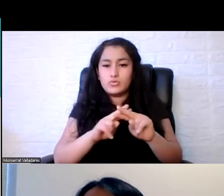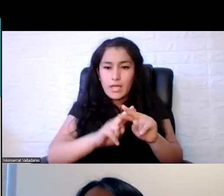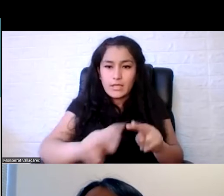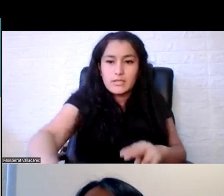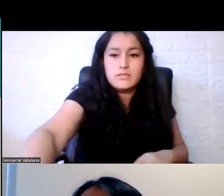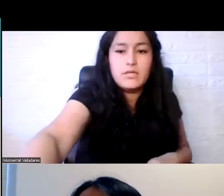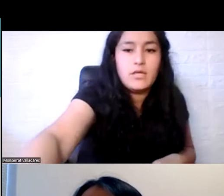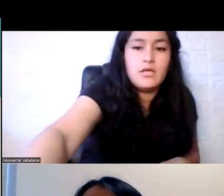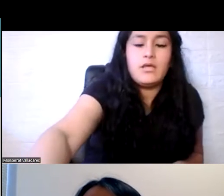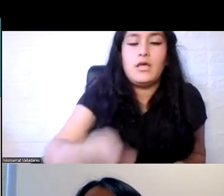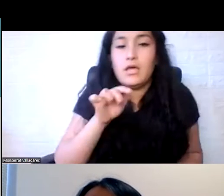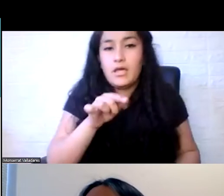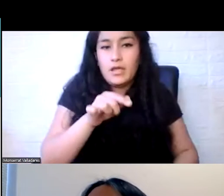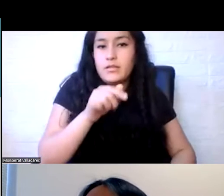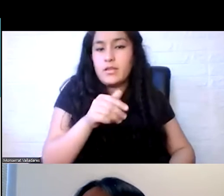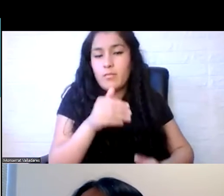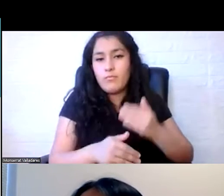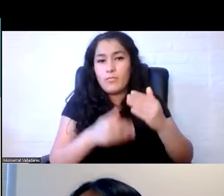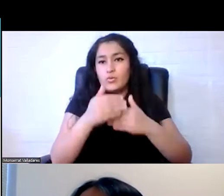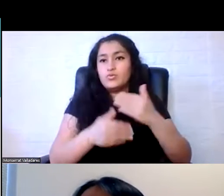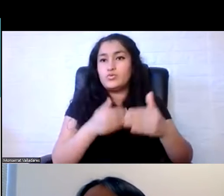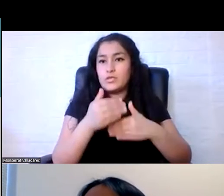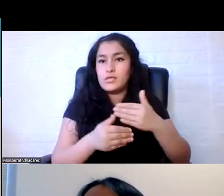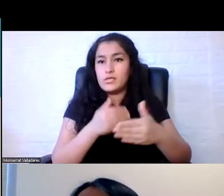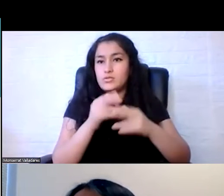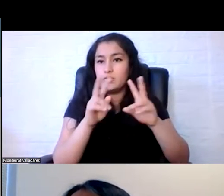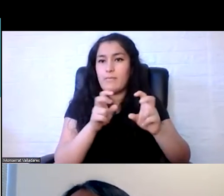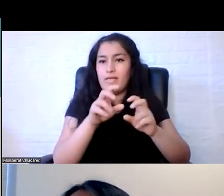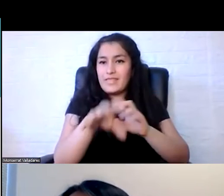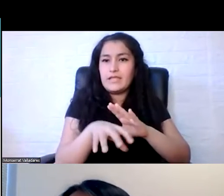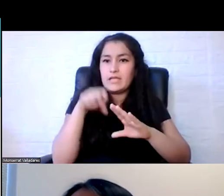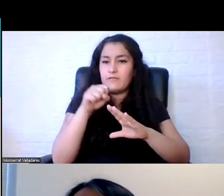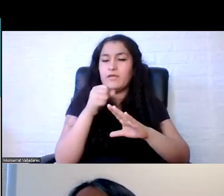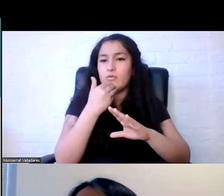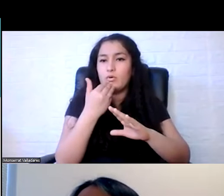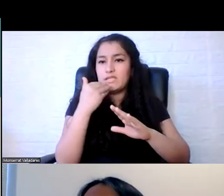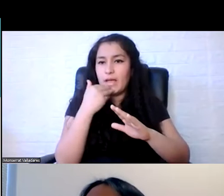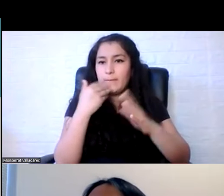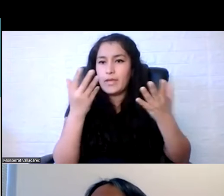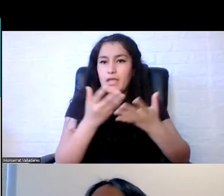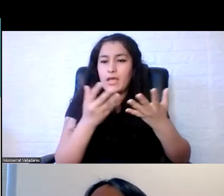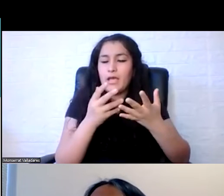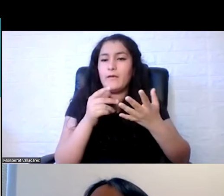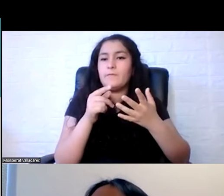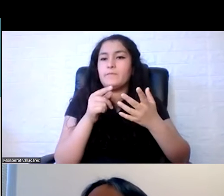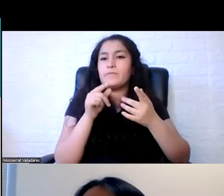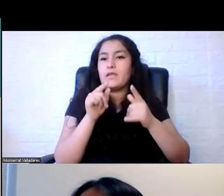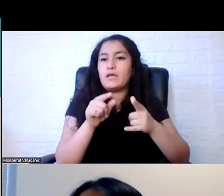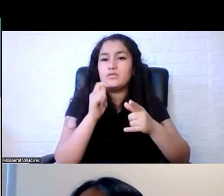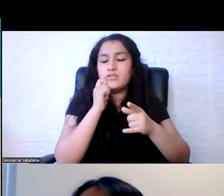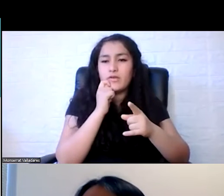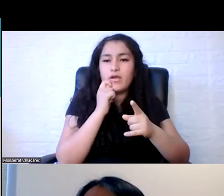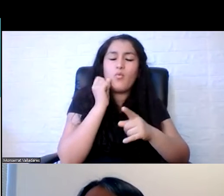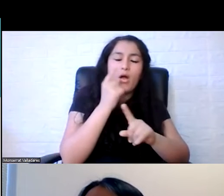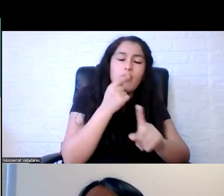estos procesos de imposición del extractivismo y de las lógicas tecnocráticas que afirman, ¿no?, lo que es bueno y lo que es